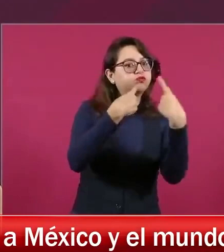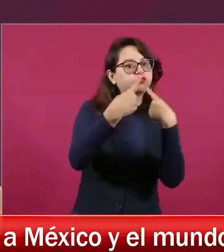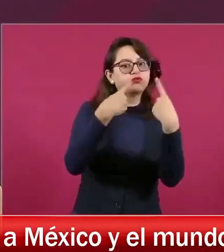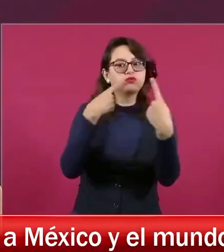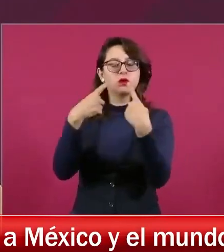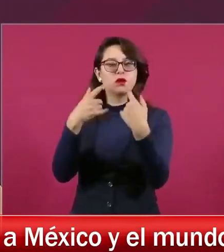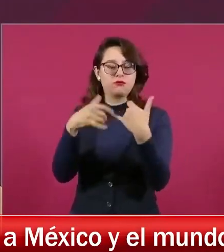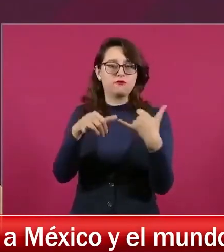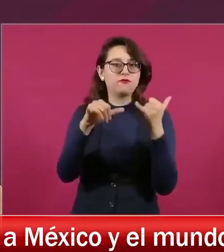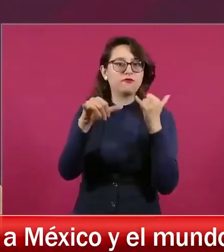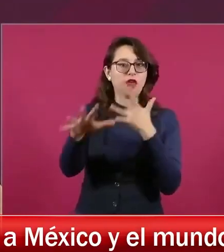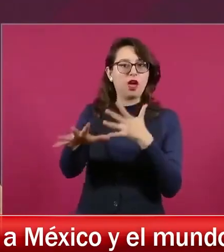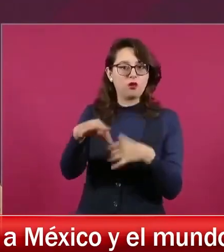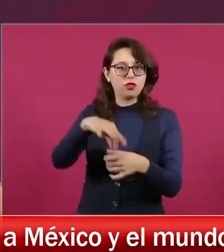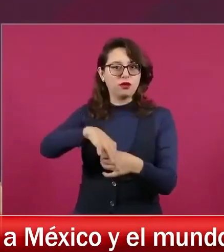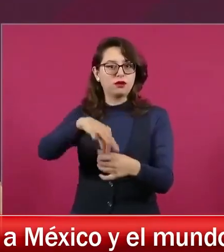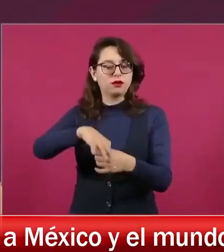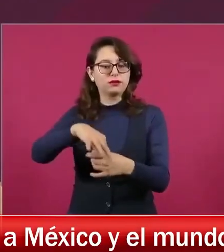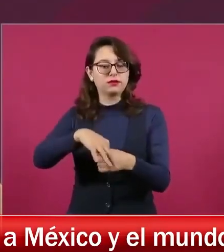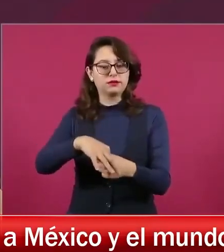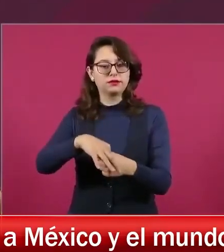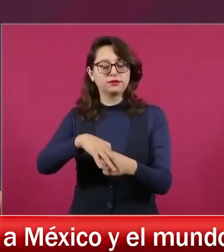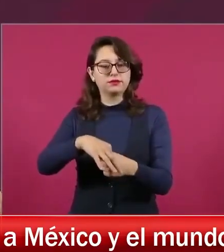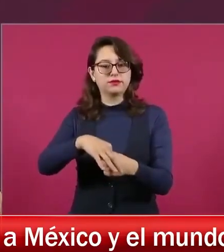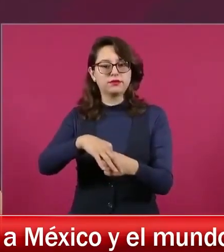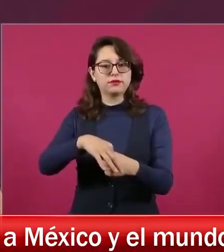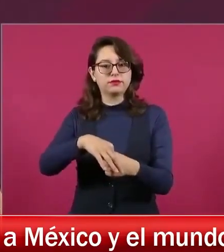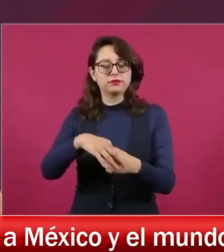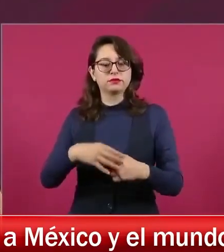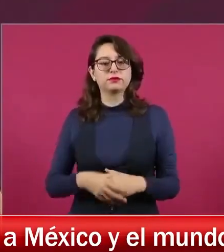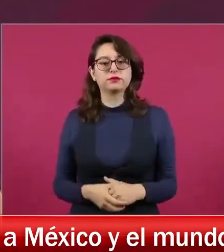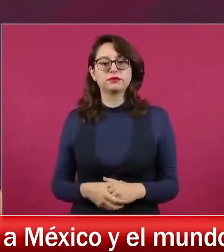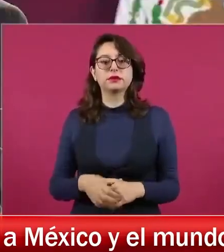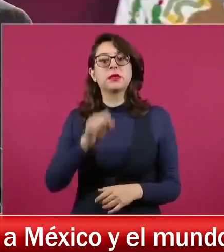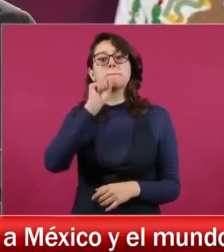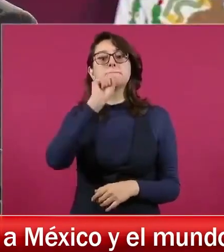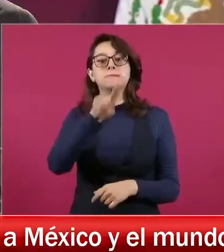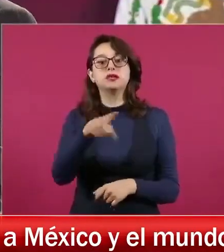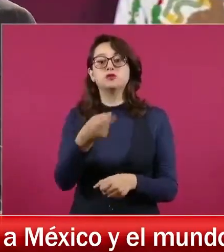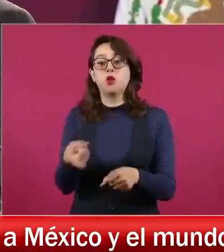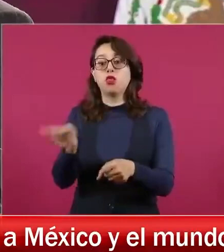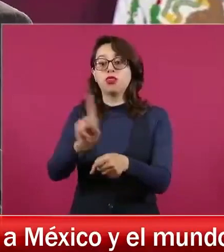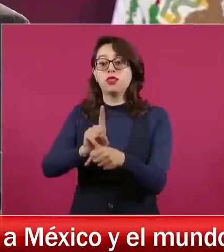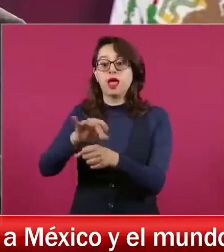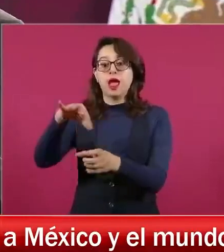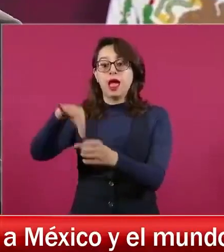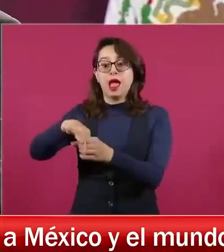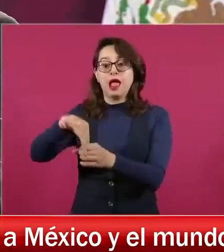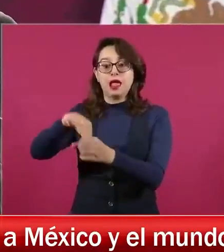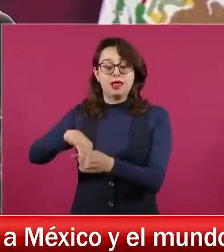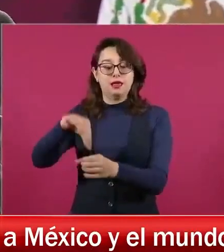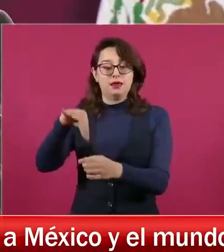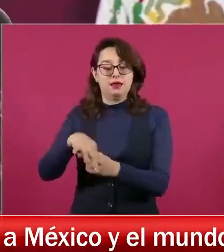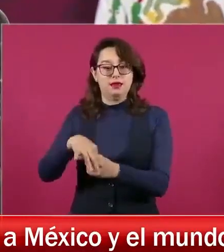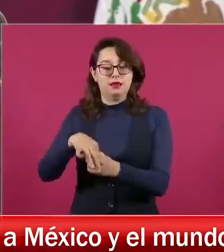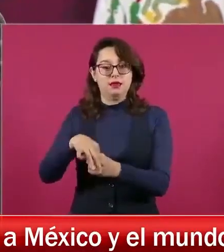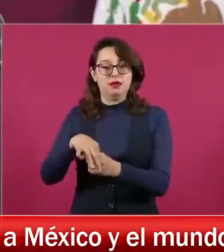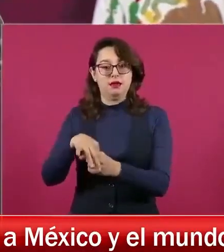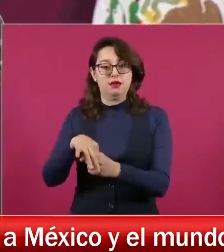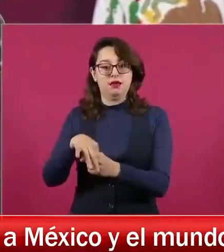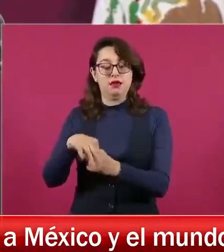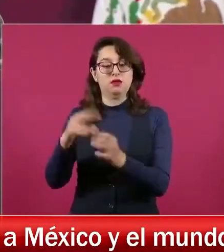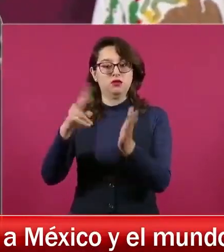hasta el día de la elección habló por teléfono con el que era gobernador